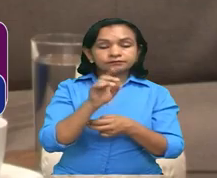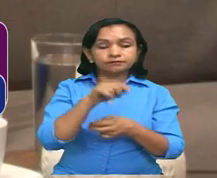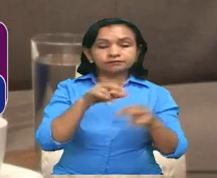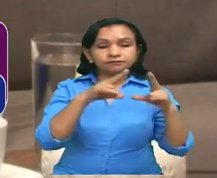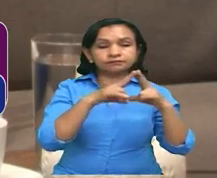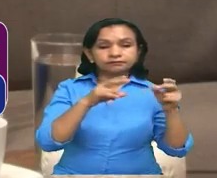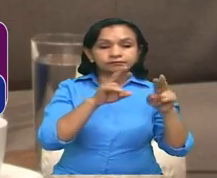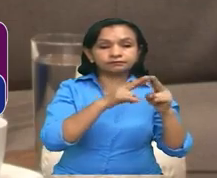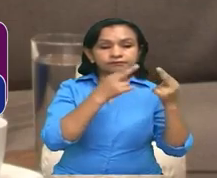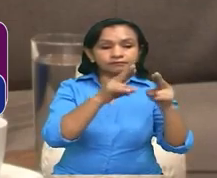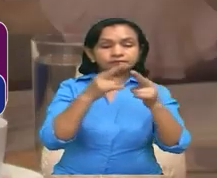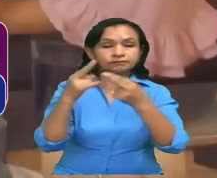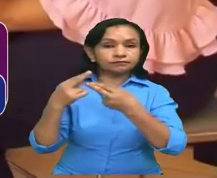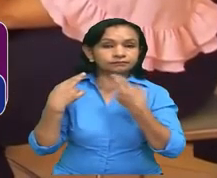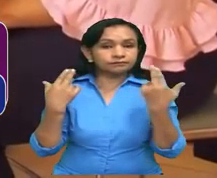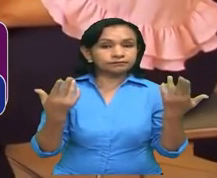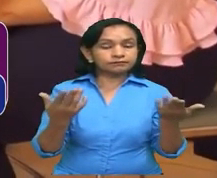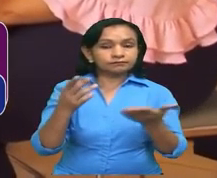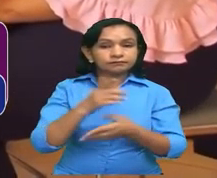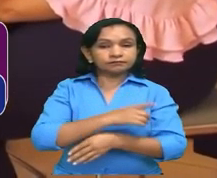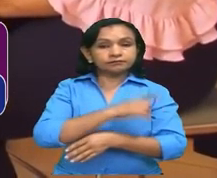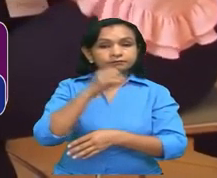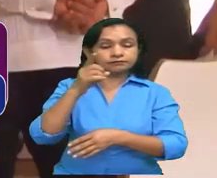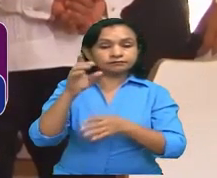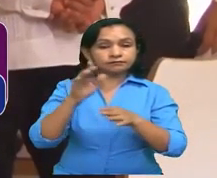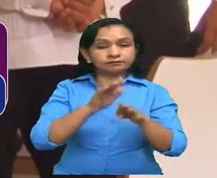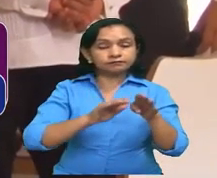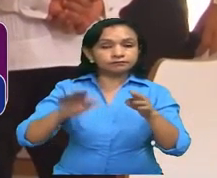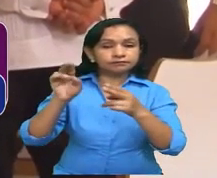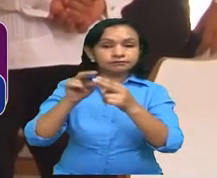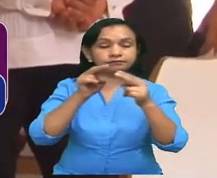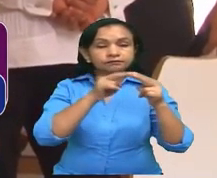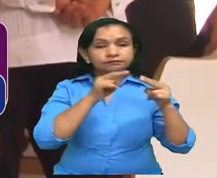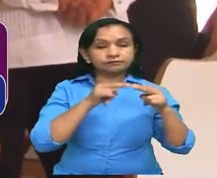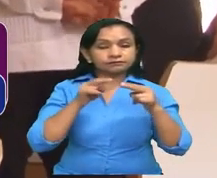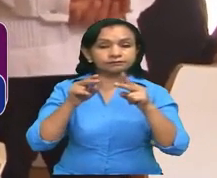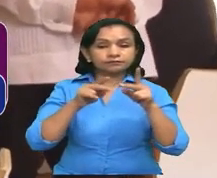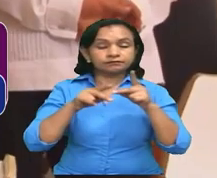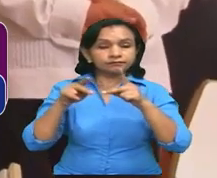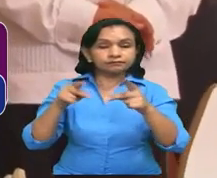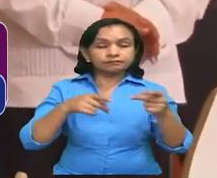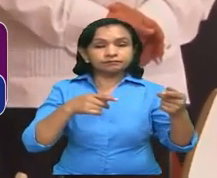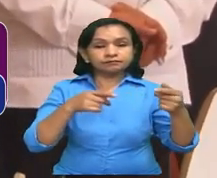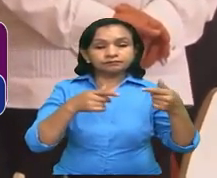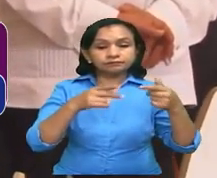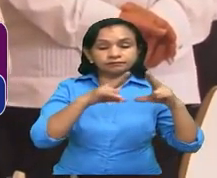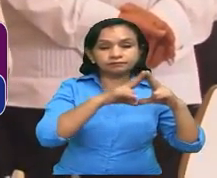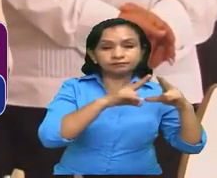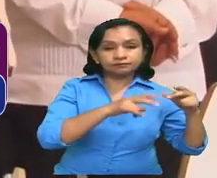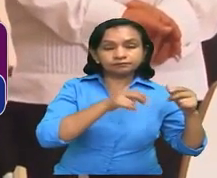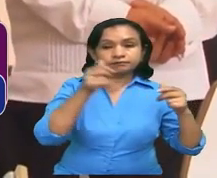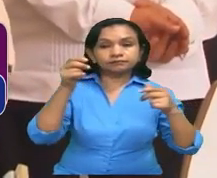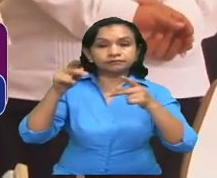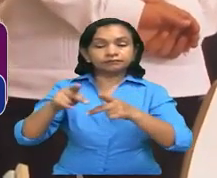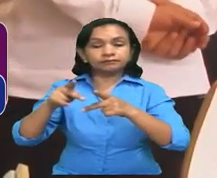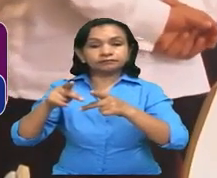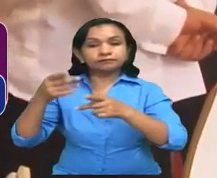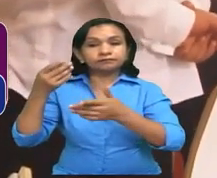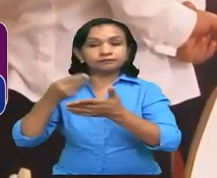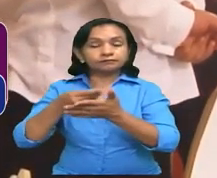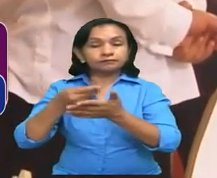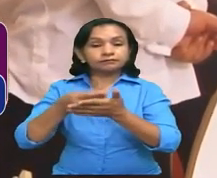el más importante de la feria. Fue un día de puras reuniones de comercialización. Se tuvieron alrededor de 900 reuniones entre los